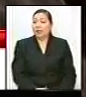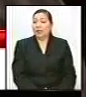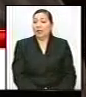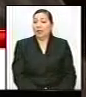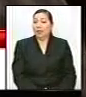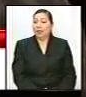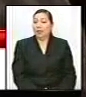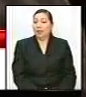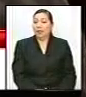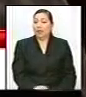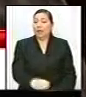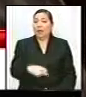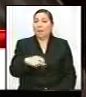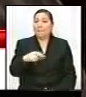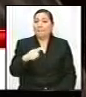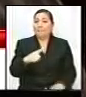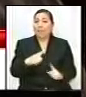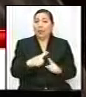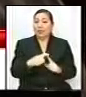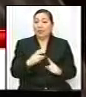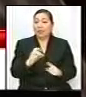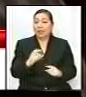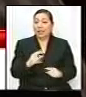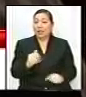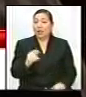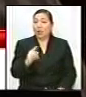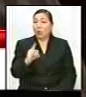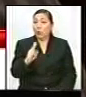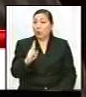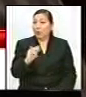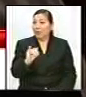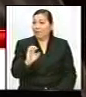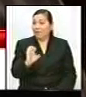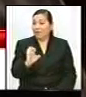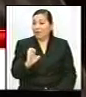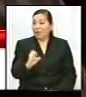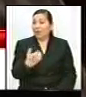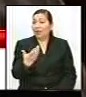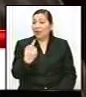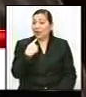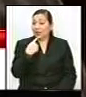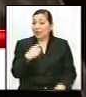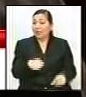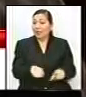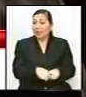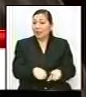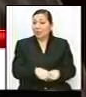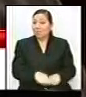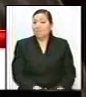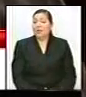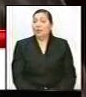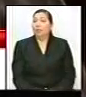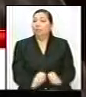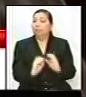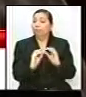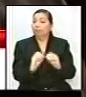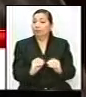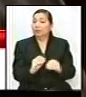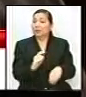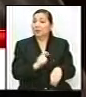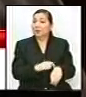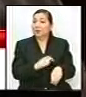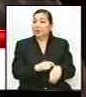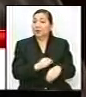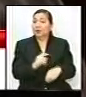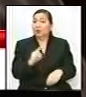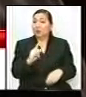Juan Enrique Pastana Uribe, ya que él ha sido también designado en tiempo de